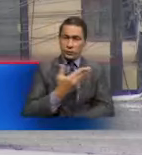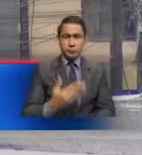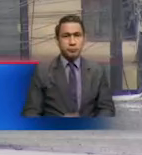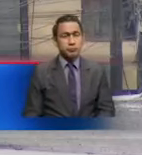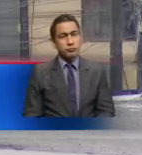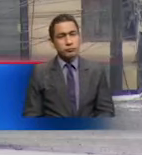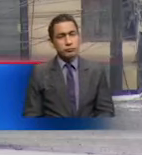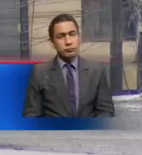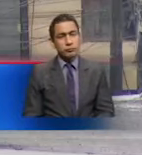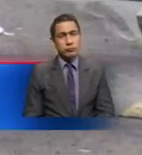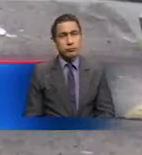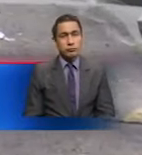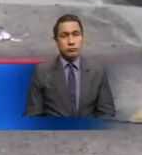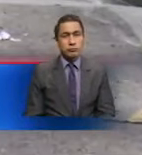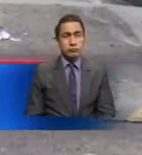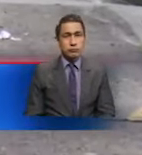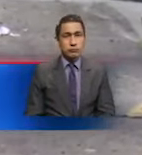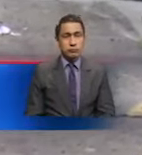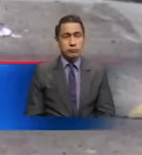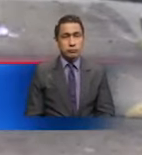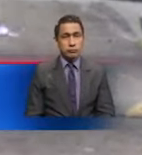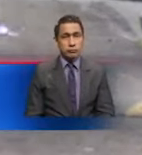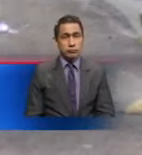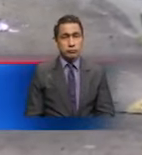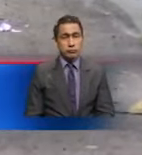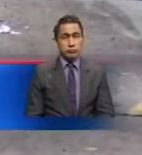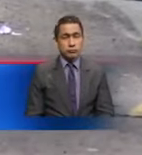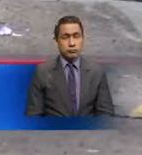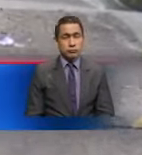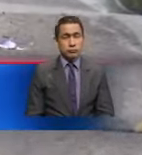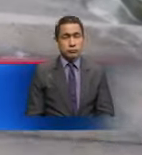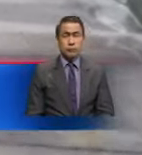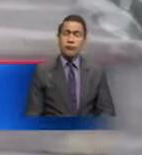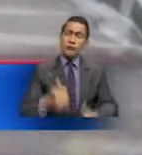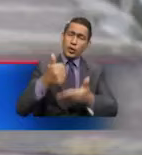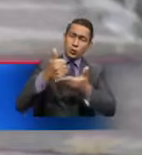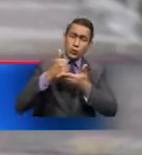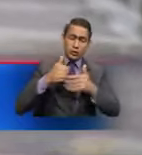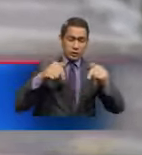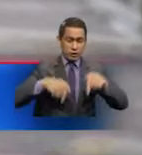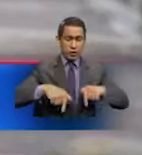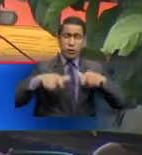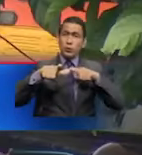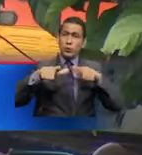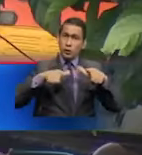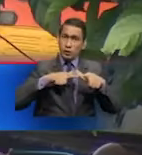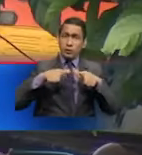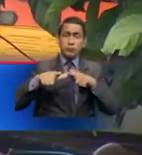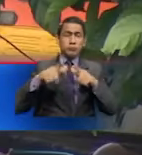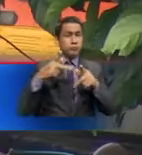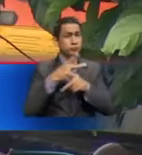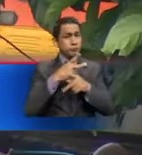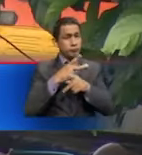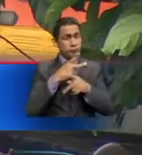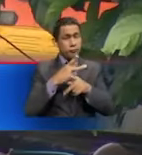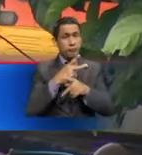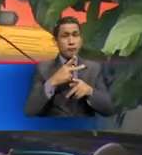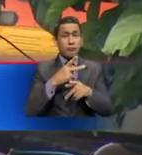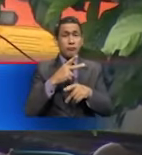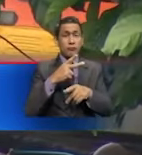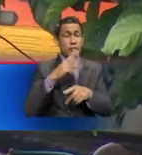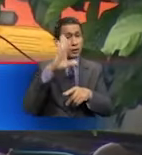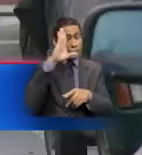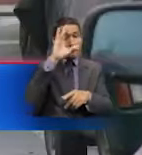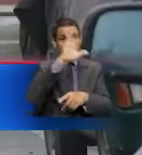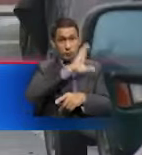Que ande más respaldando, porque este sector en verdad está peligroso. La policía trabaja por ubicar